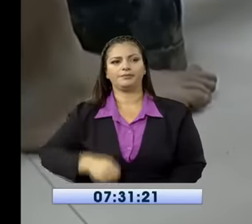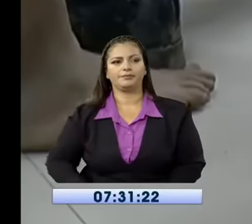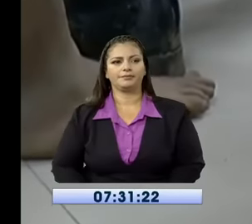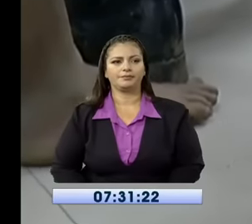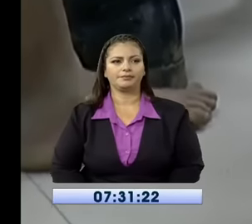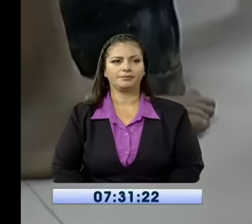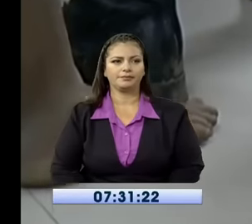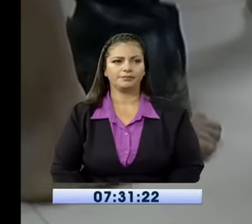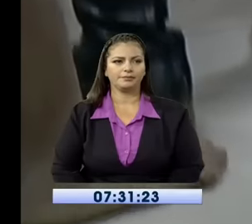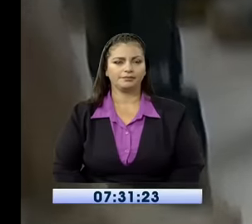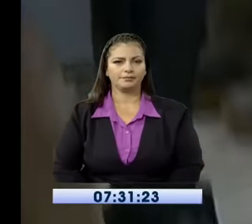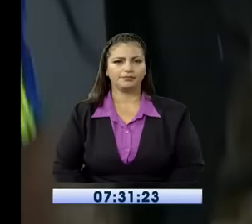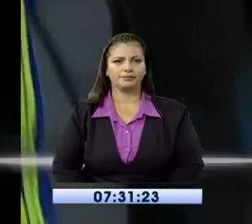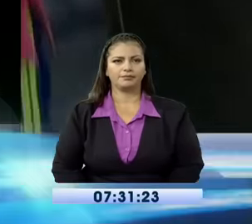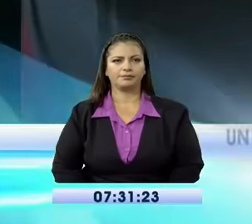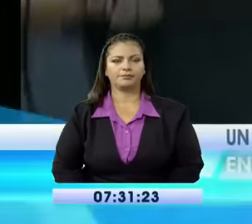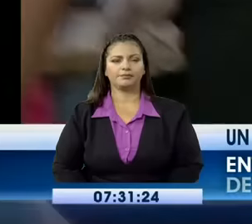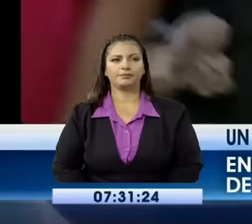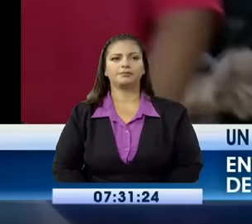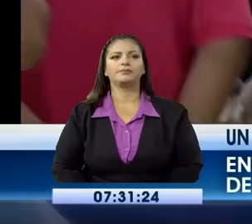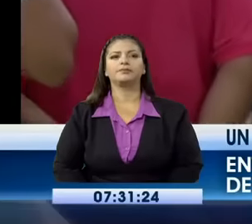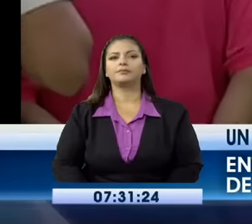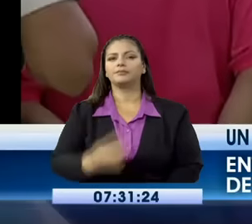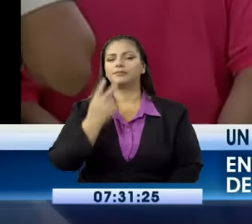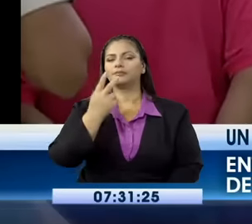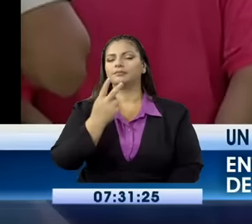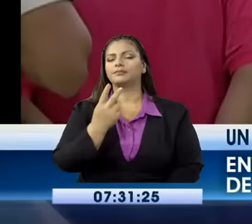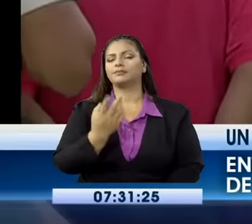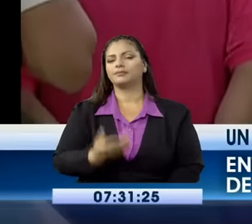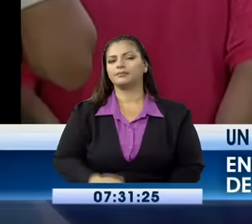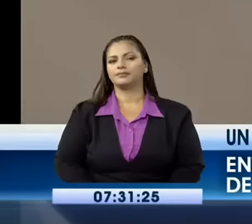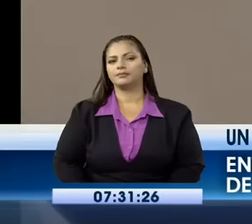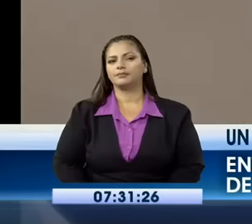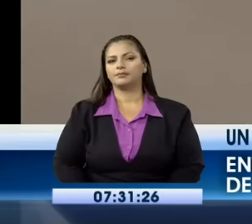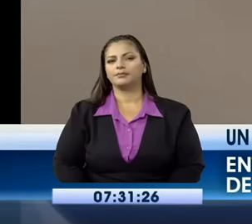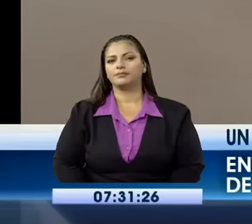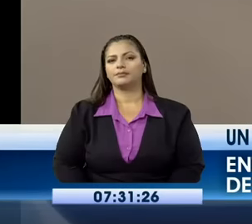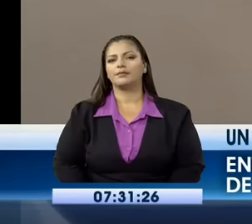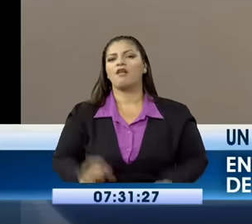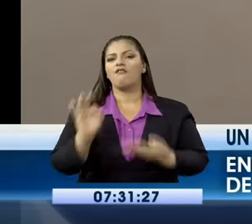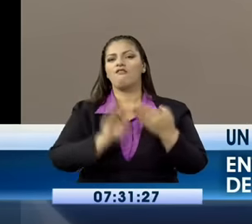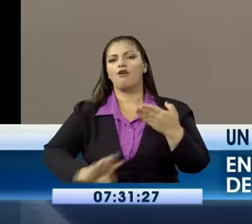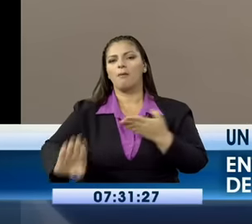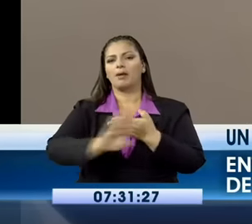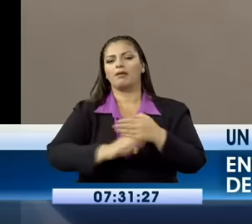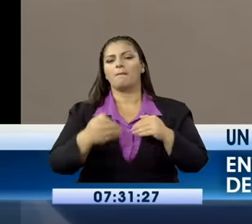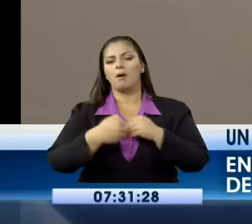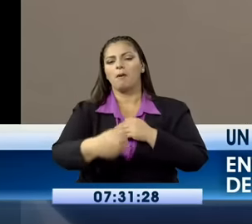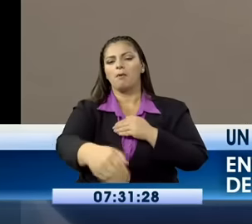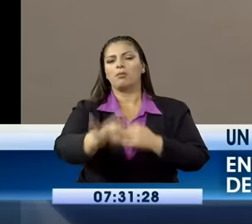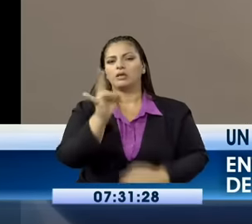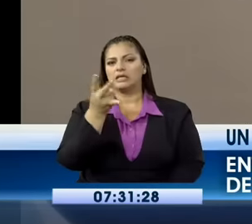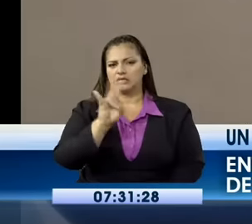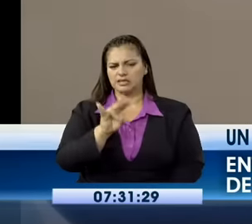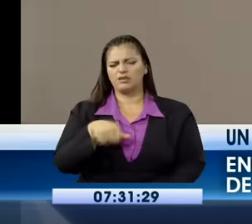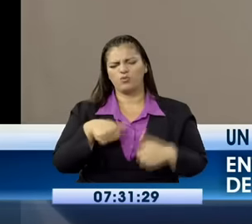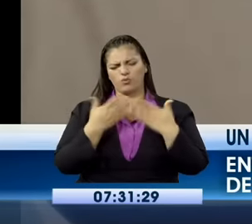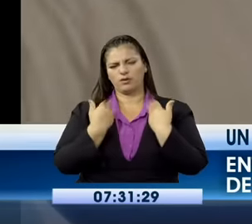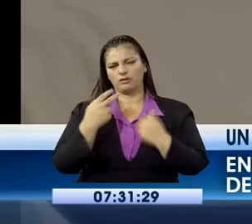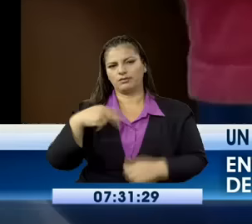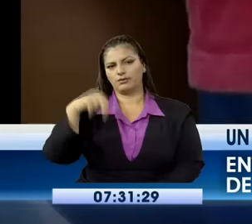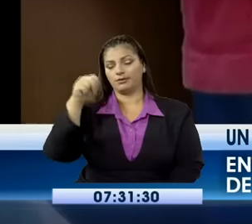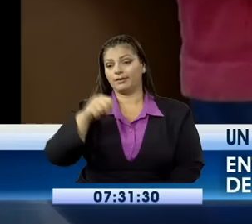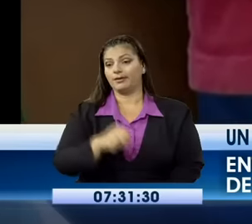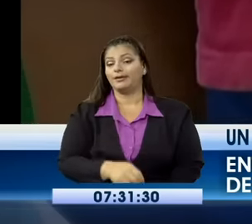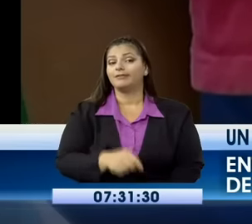Guayaquil el supuesto enfrentamiento ocurrió en el bloque 17 de flor de bastión en el noroeste de la